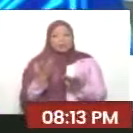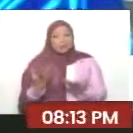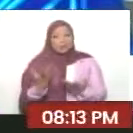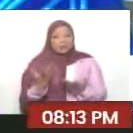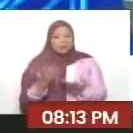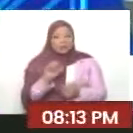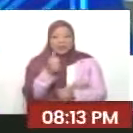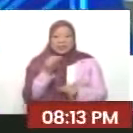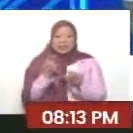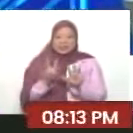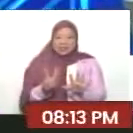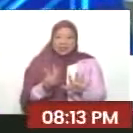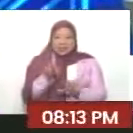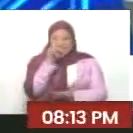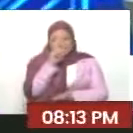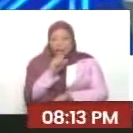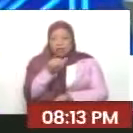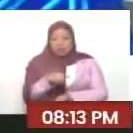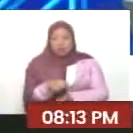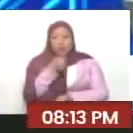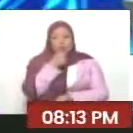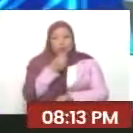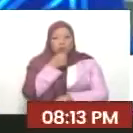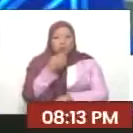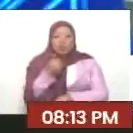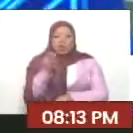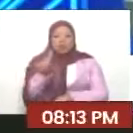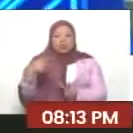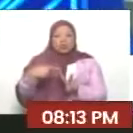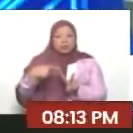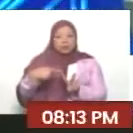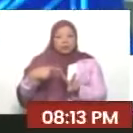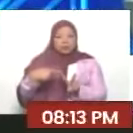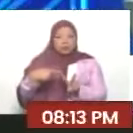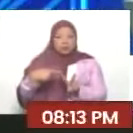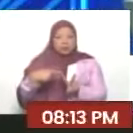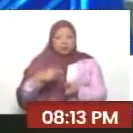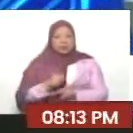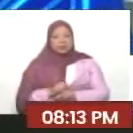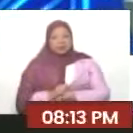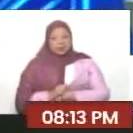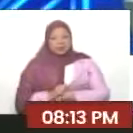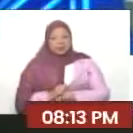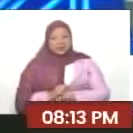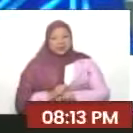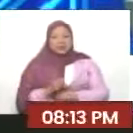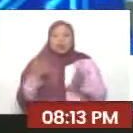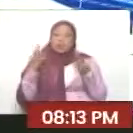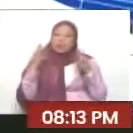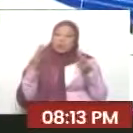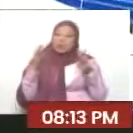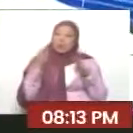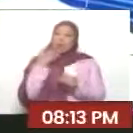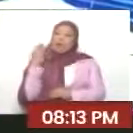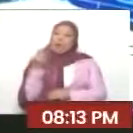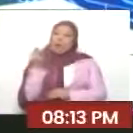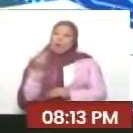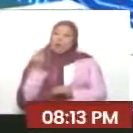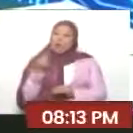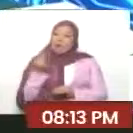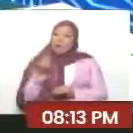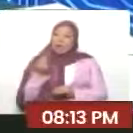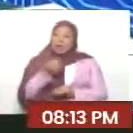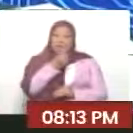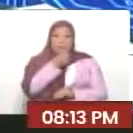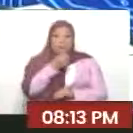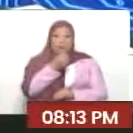periodismo? 17. Cumplí 17. Años 17. Y 12 en Venezolana de Televisión. 12 años. Bueno, vamos a dar un aplauso a este muchacho. Verdugo